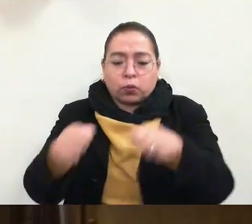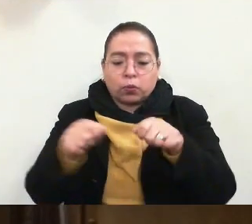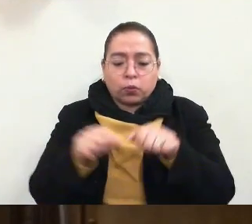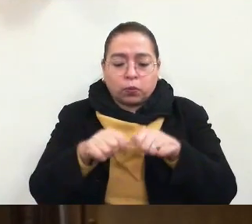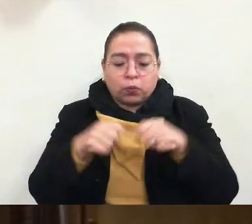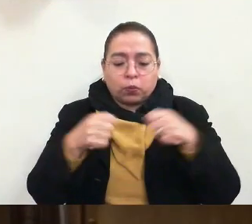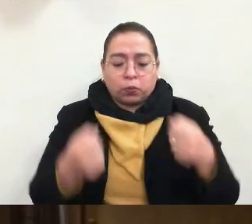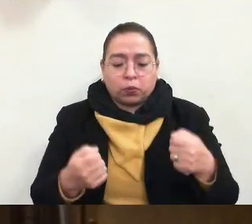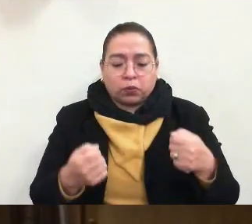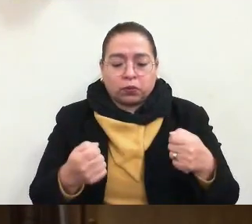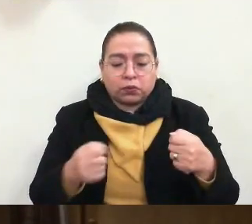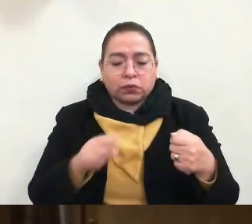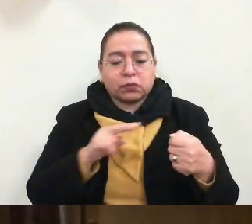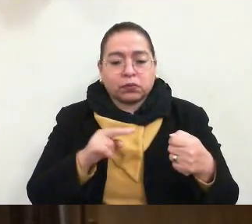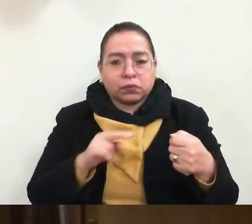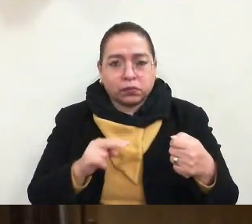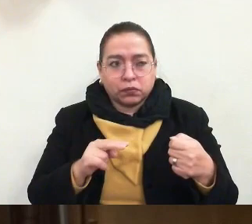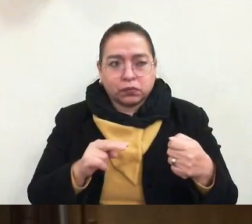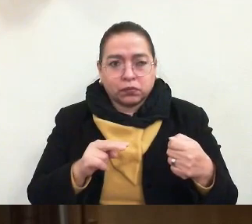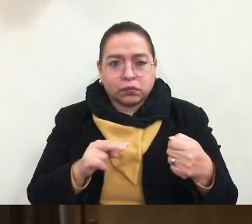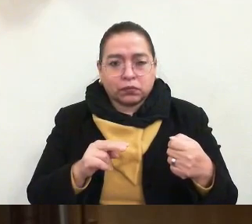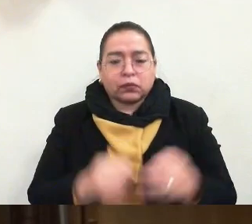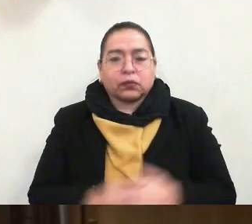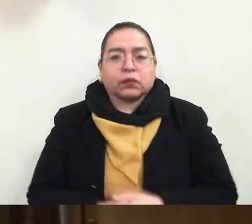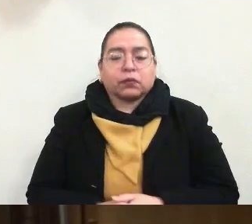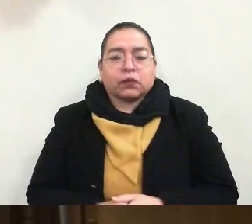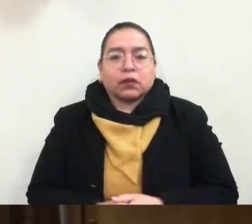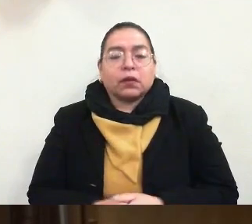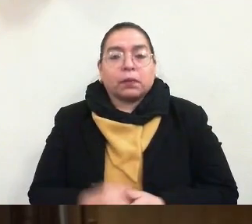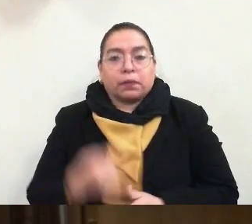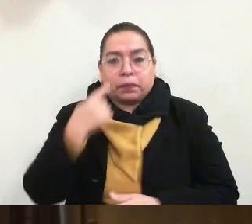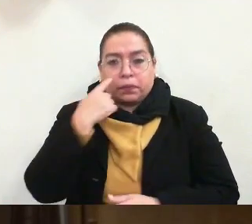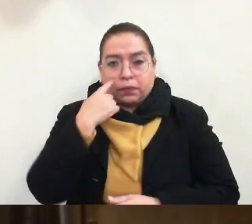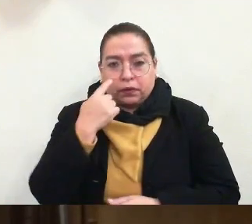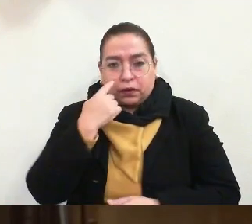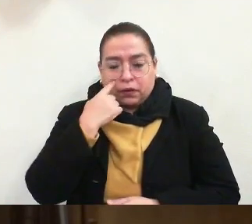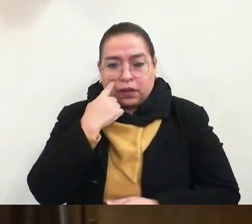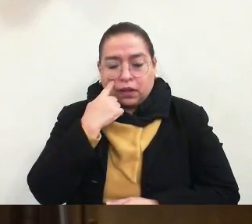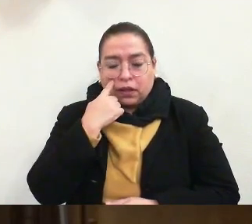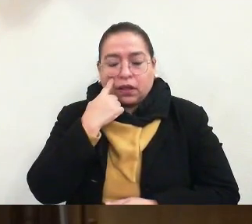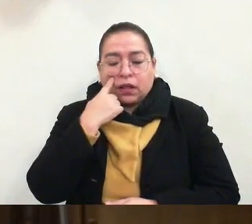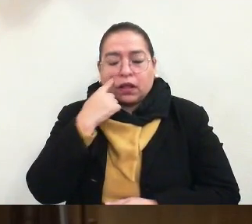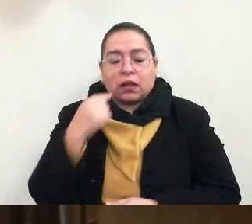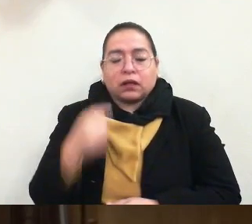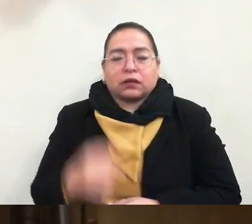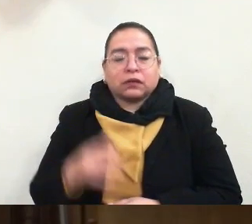apóstol Pablo, que habló del cuerpo místico de Cristo.